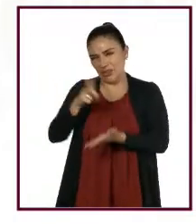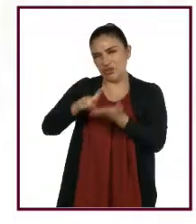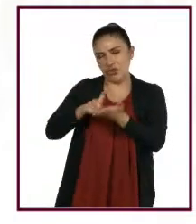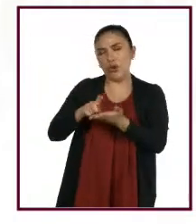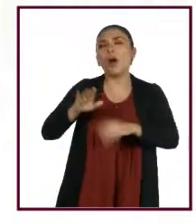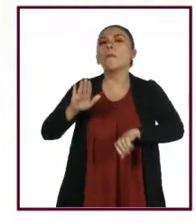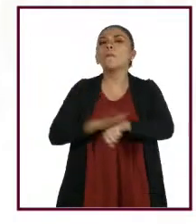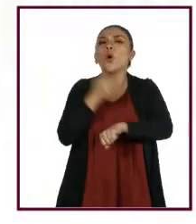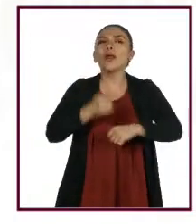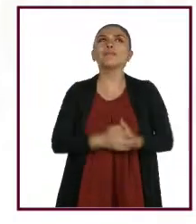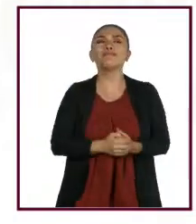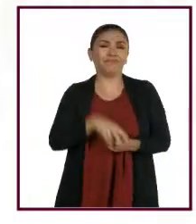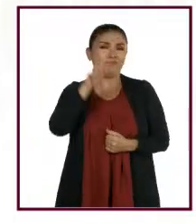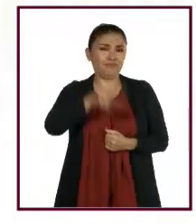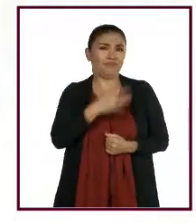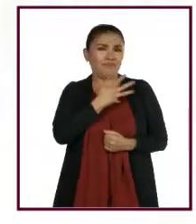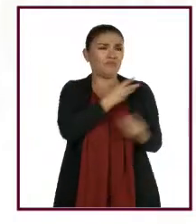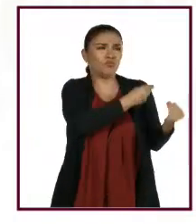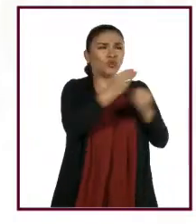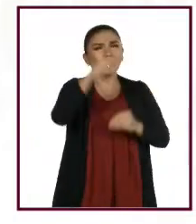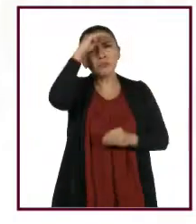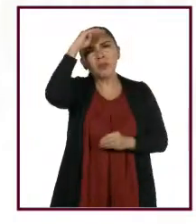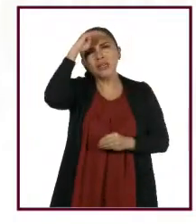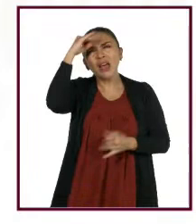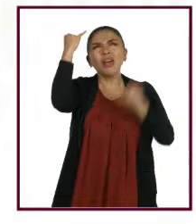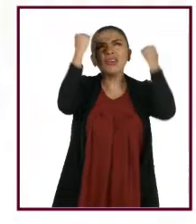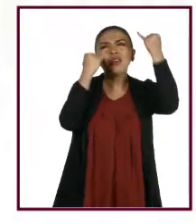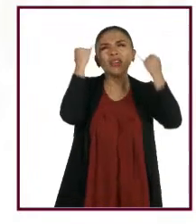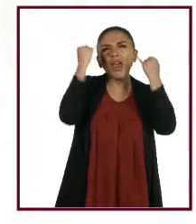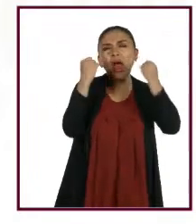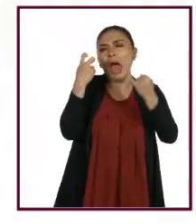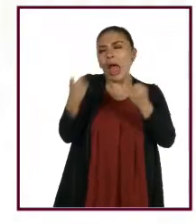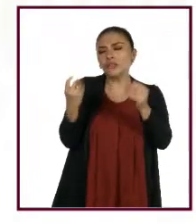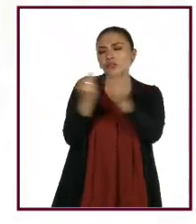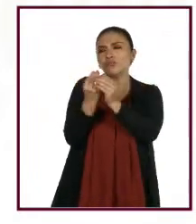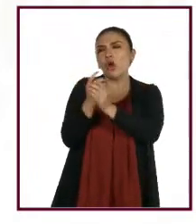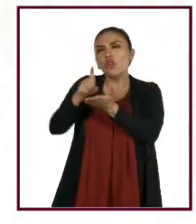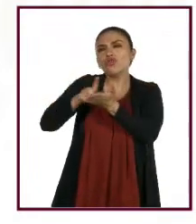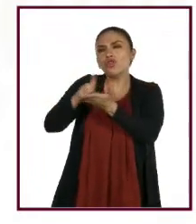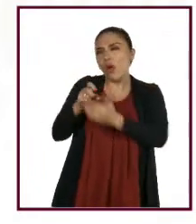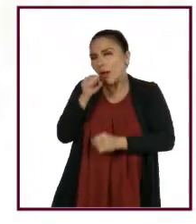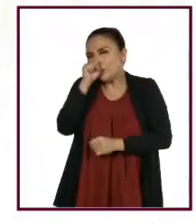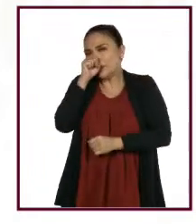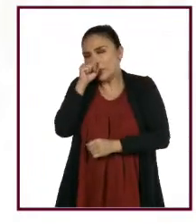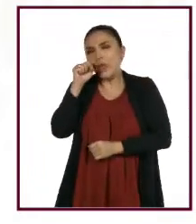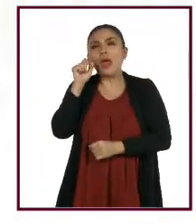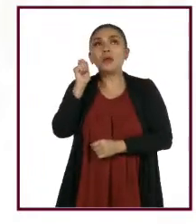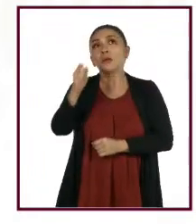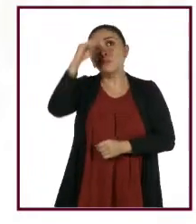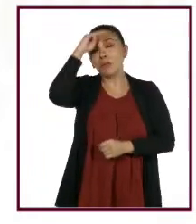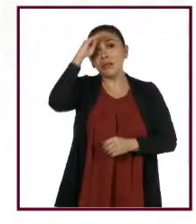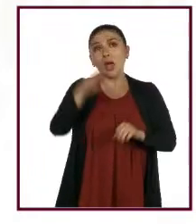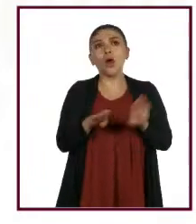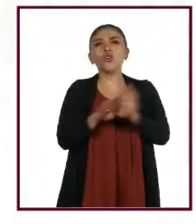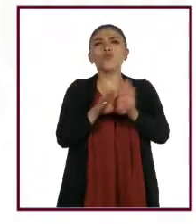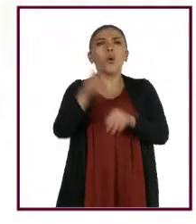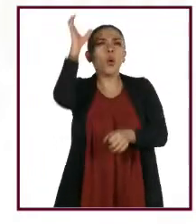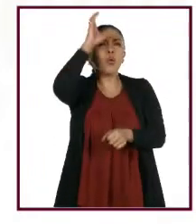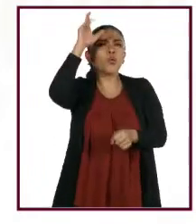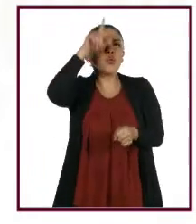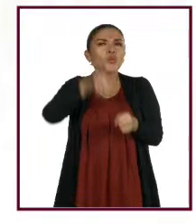hay también muchos mitos con respecto a los inhalables. Como no se consideran drogas como tal en la